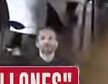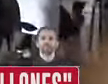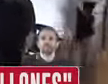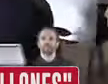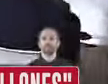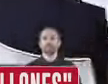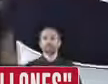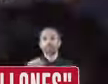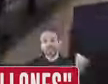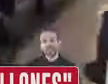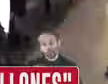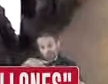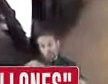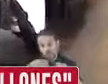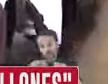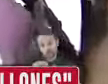y esto es